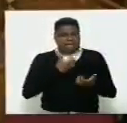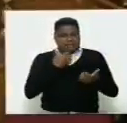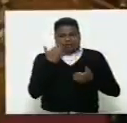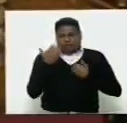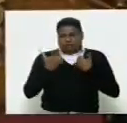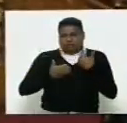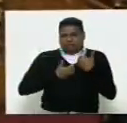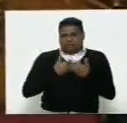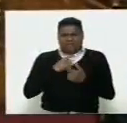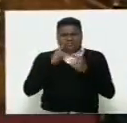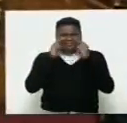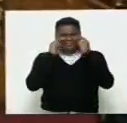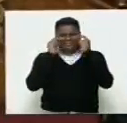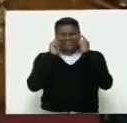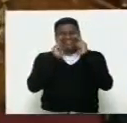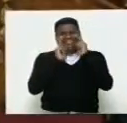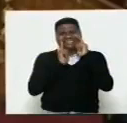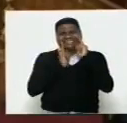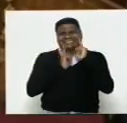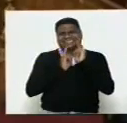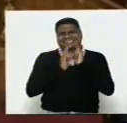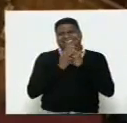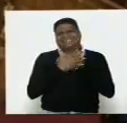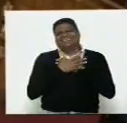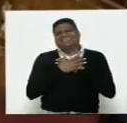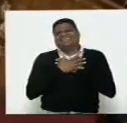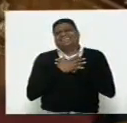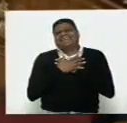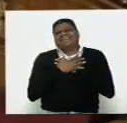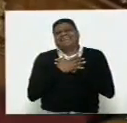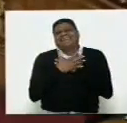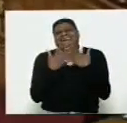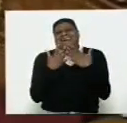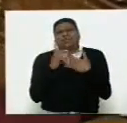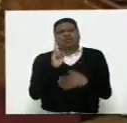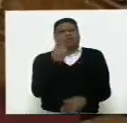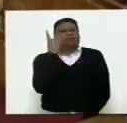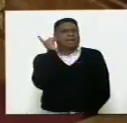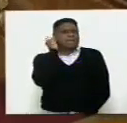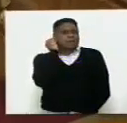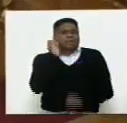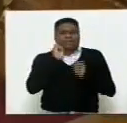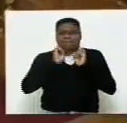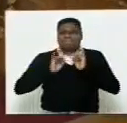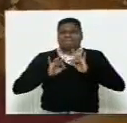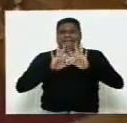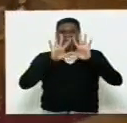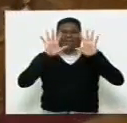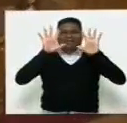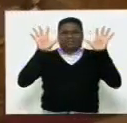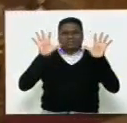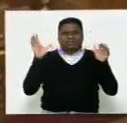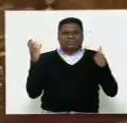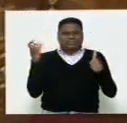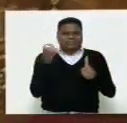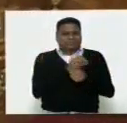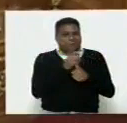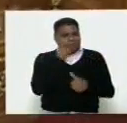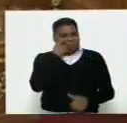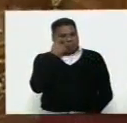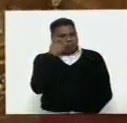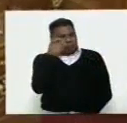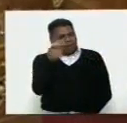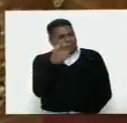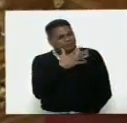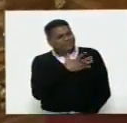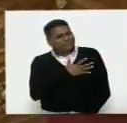Tengo lágrimas en mis ojos porque Yersi es una de esas mujeres maravillosas que encontramos en esos pueblos, que